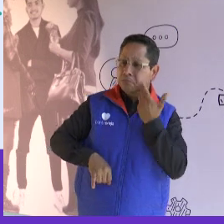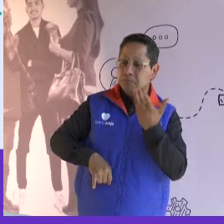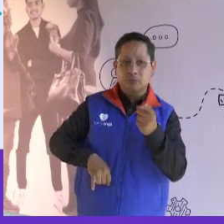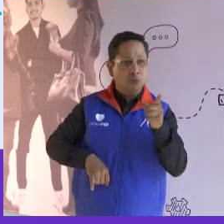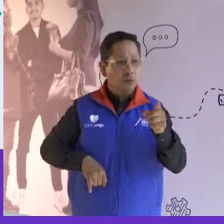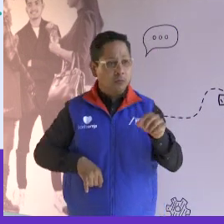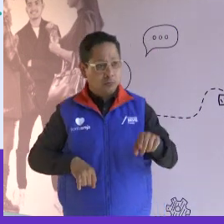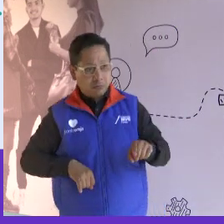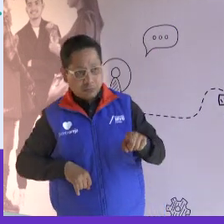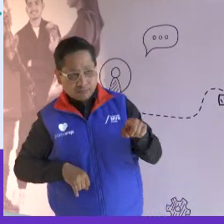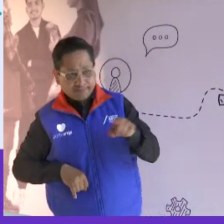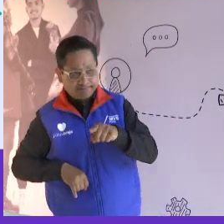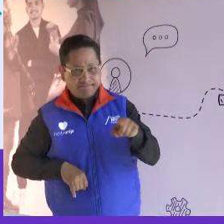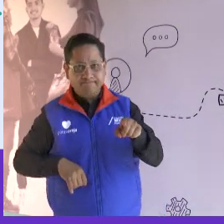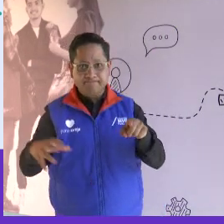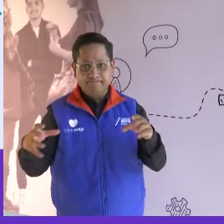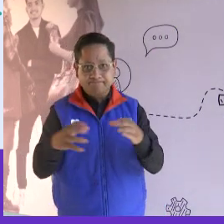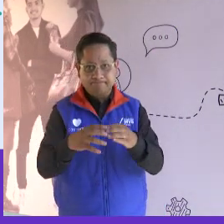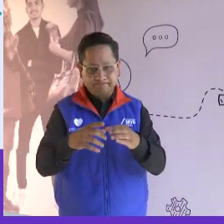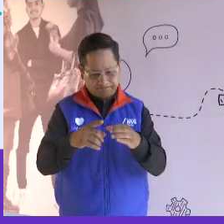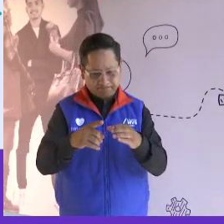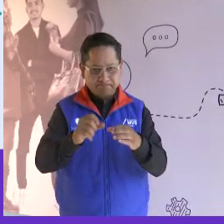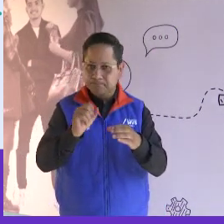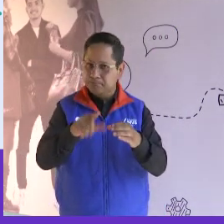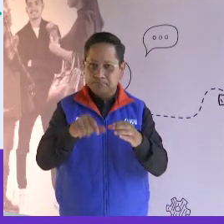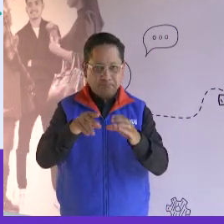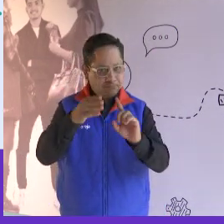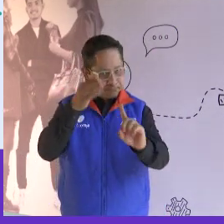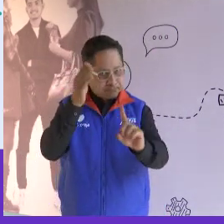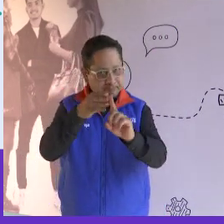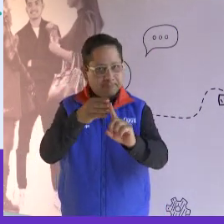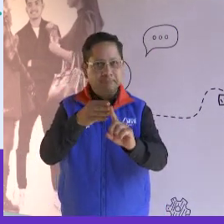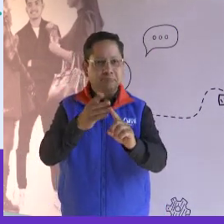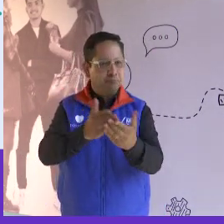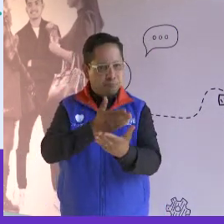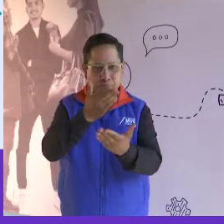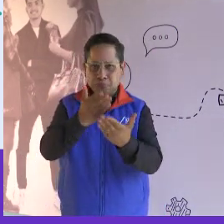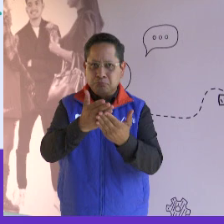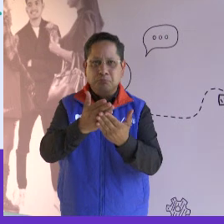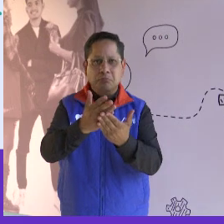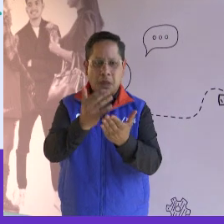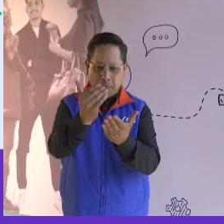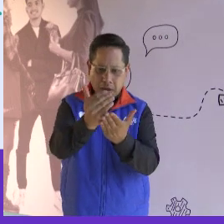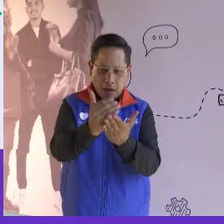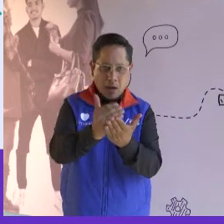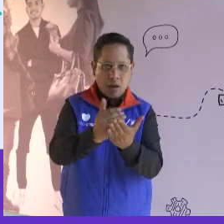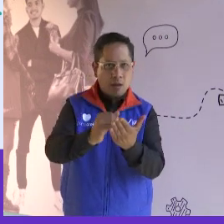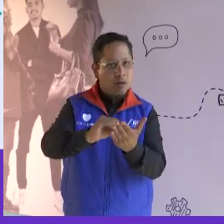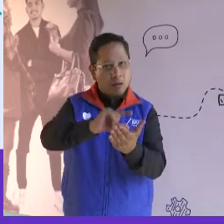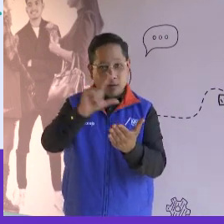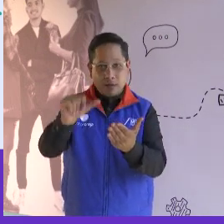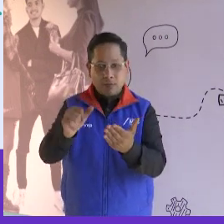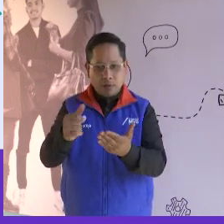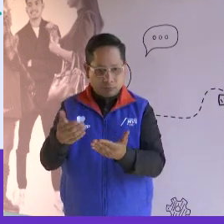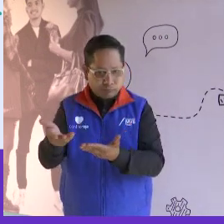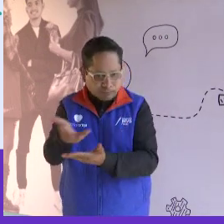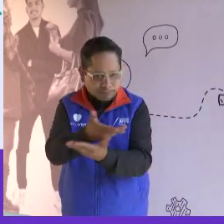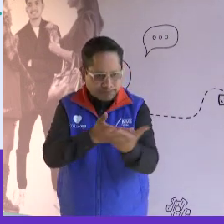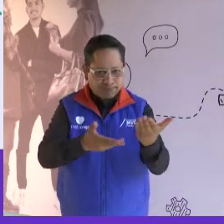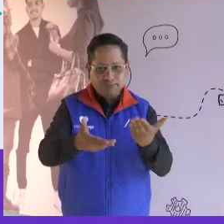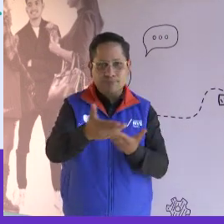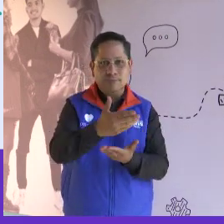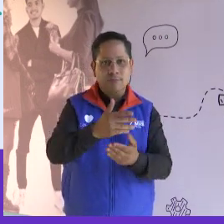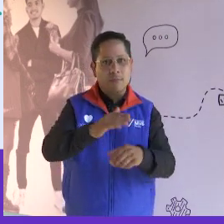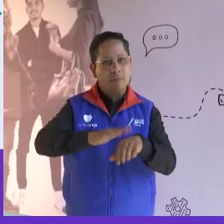de las instituciones mantiene su identidad, pero puede aportar y multiplicar lo que está haciendo bueno, de esta